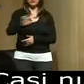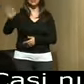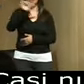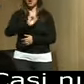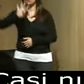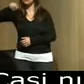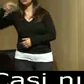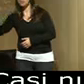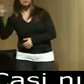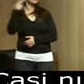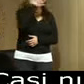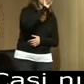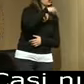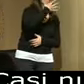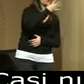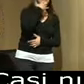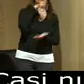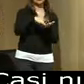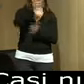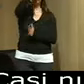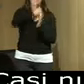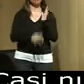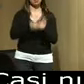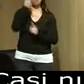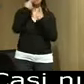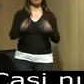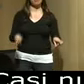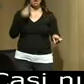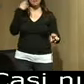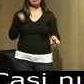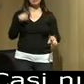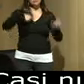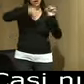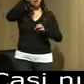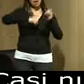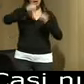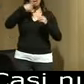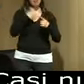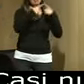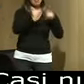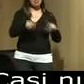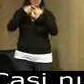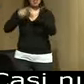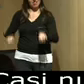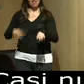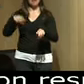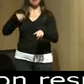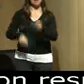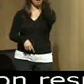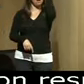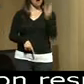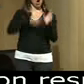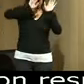5,4. Si hacemos un test de diferencias para ver si esas diferencias son estadísticamente significativas, podéis comprobar en la última columna que esas diferencias